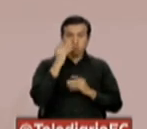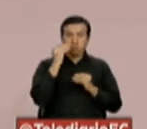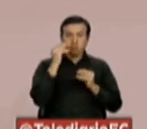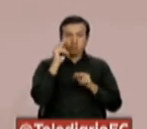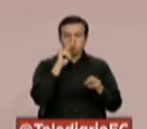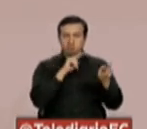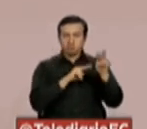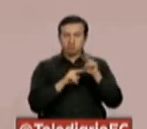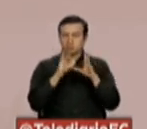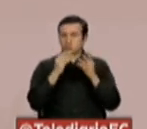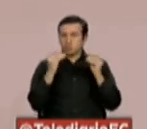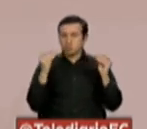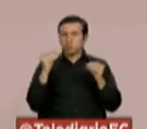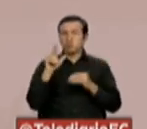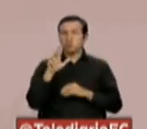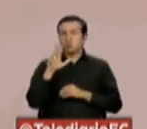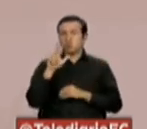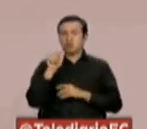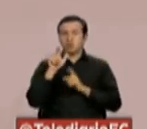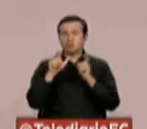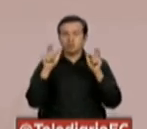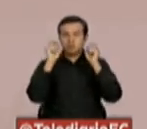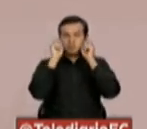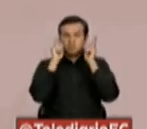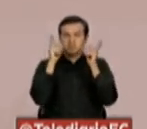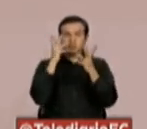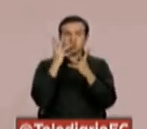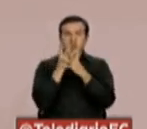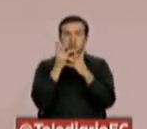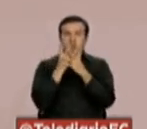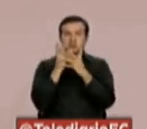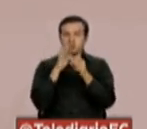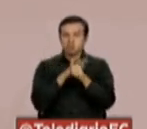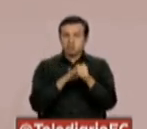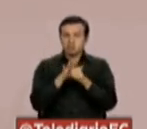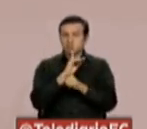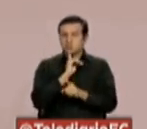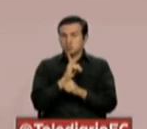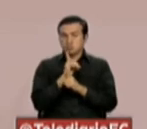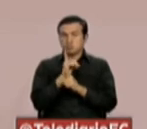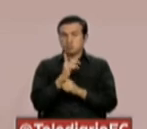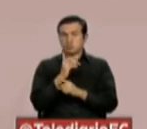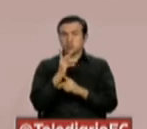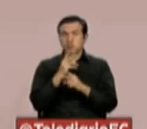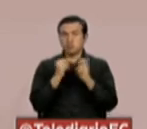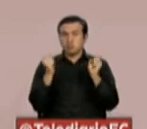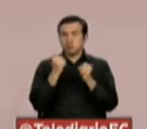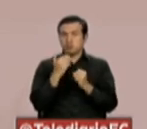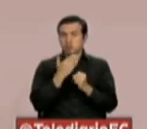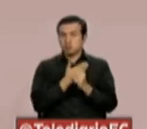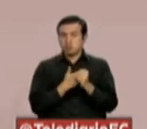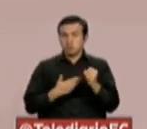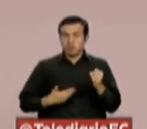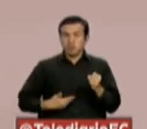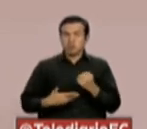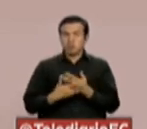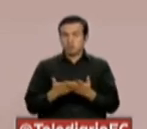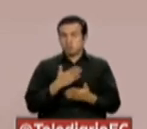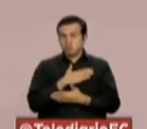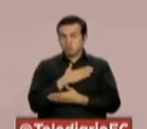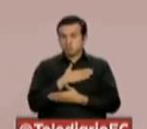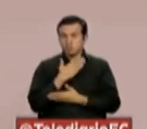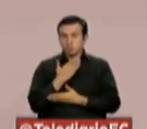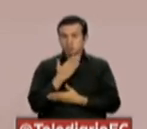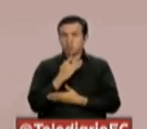exhaustiva. Seguidores de Lula en vigilia frente a la cárcel. La defensa del exmandatario confía en